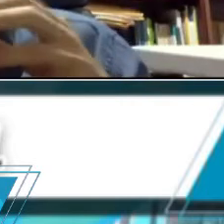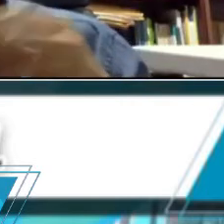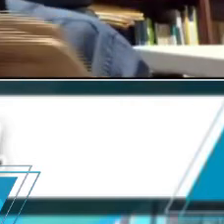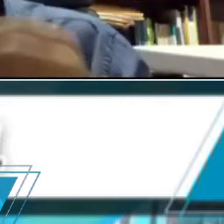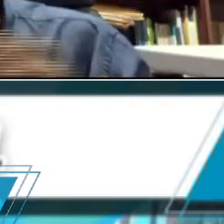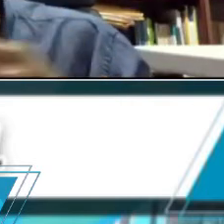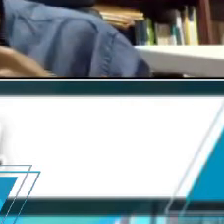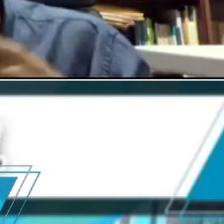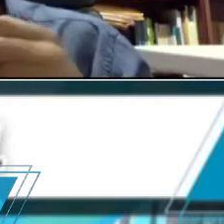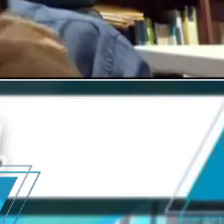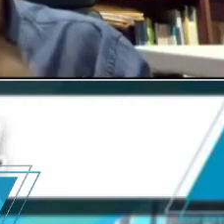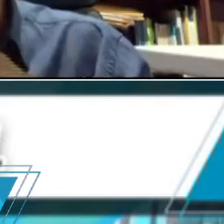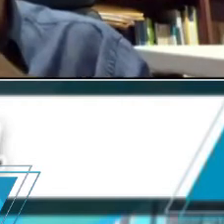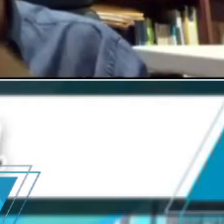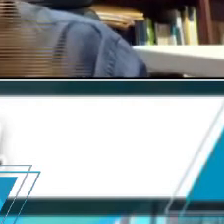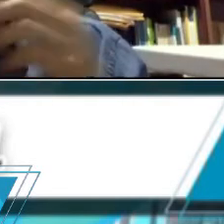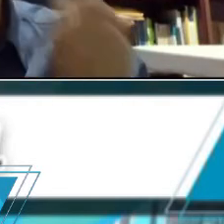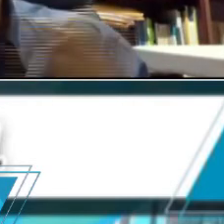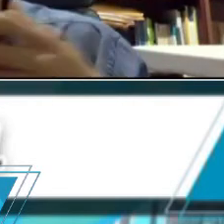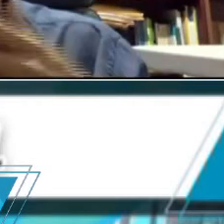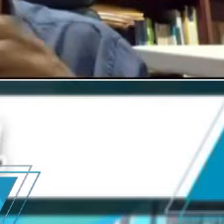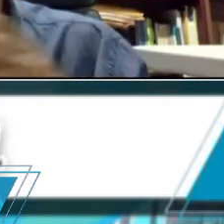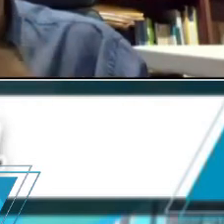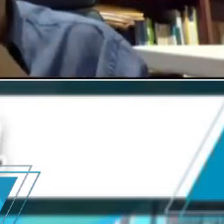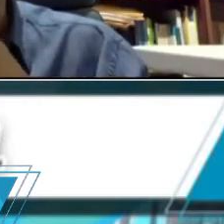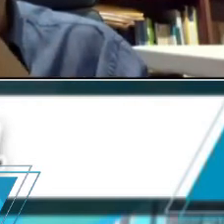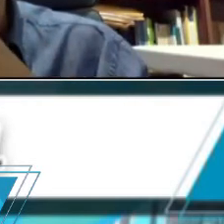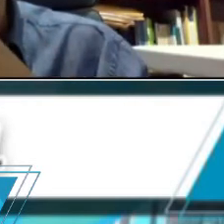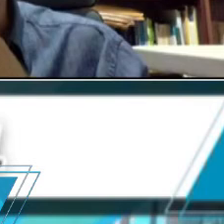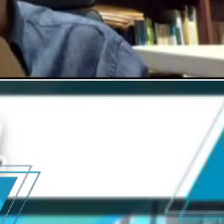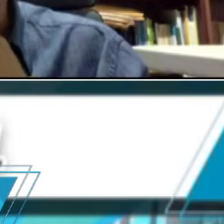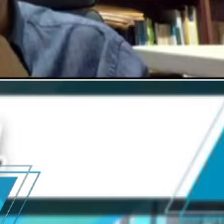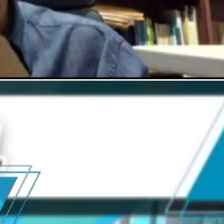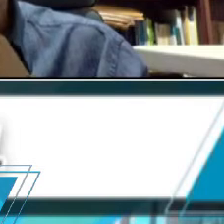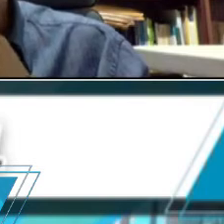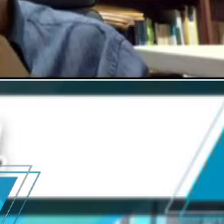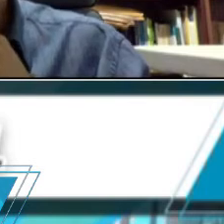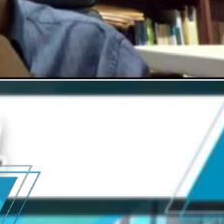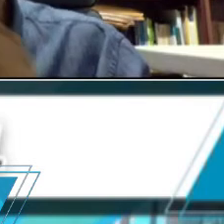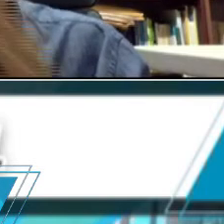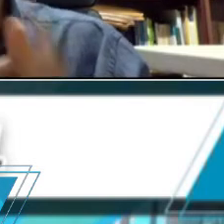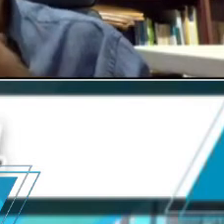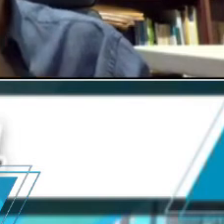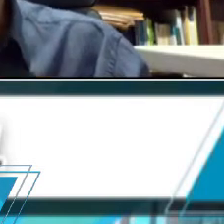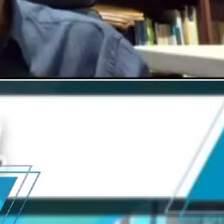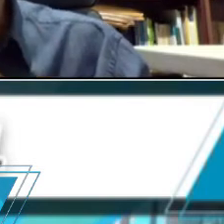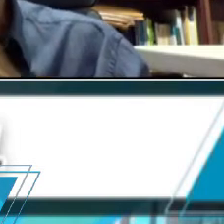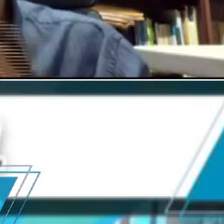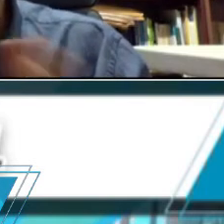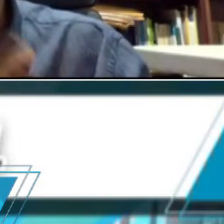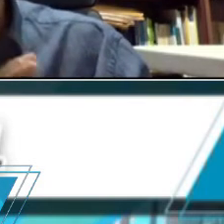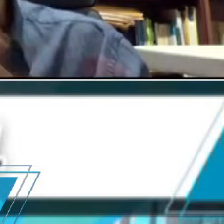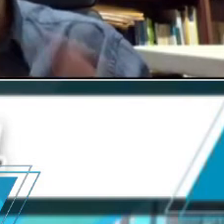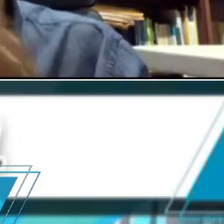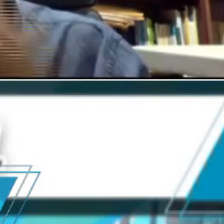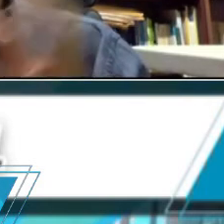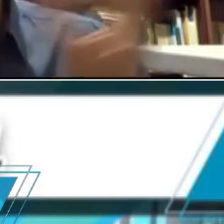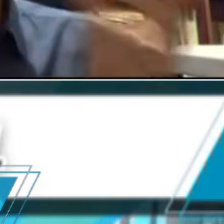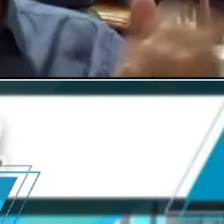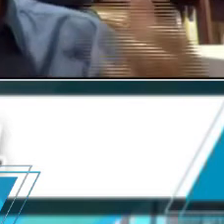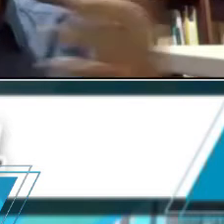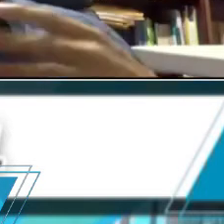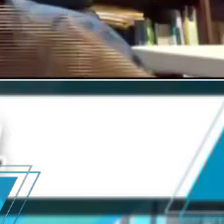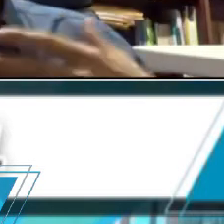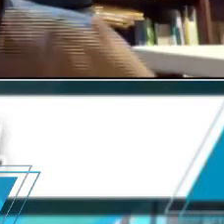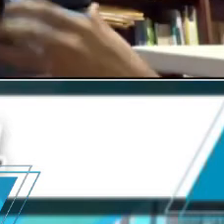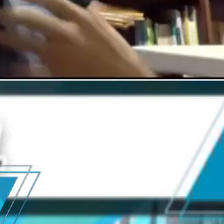pues también va a haber una fuga hacia otro tipo de impuesto. ¿Cuáles pueden ser los efectos? Porque en economía